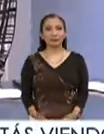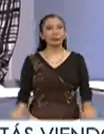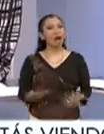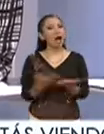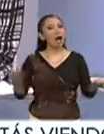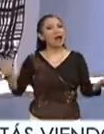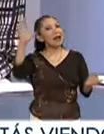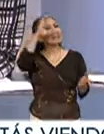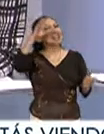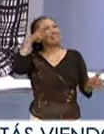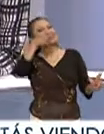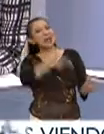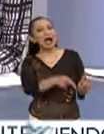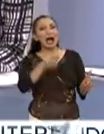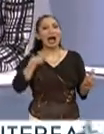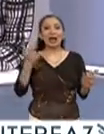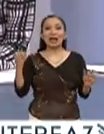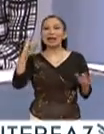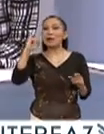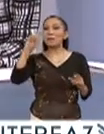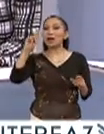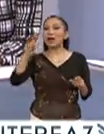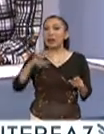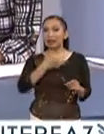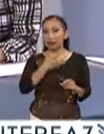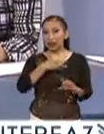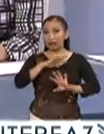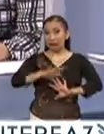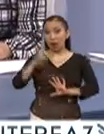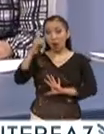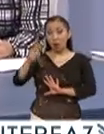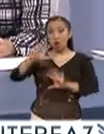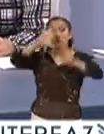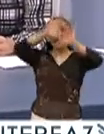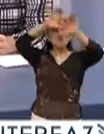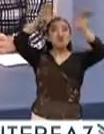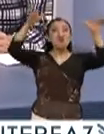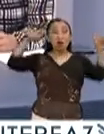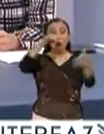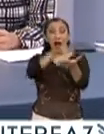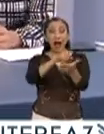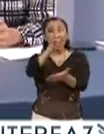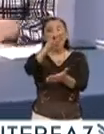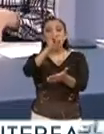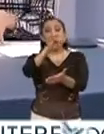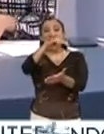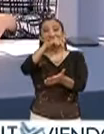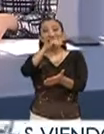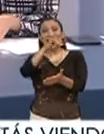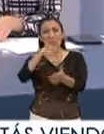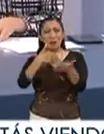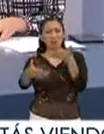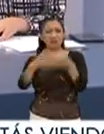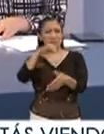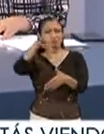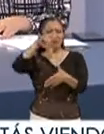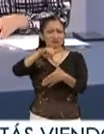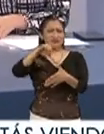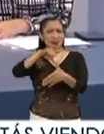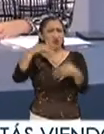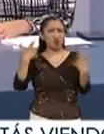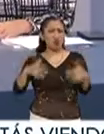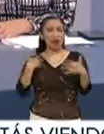Vamos con ciencia porque el Instituto Politécnico Nacional cuenta con uno de los planetarios más modernos de América Latina gracias a su reciente